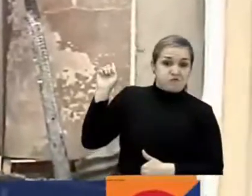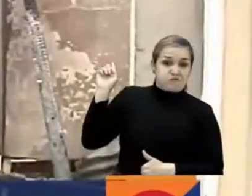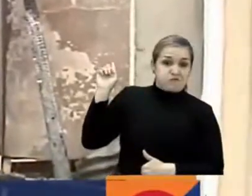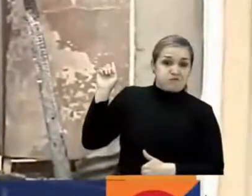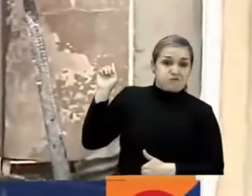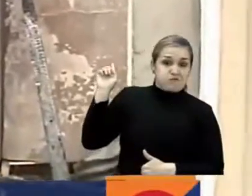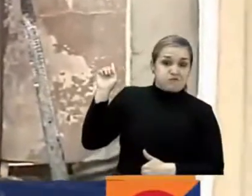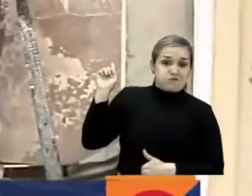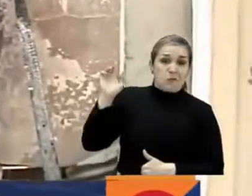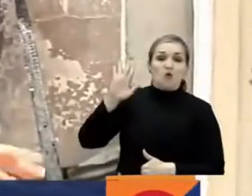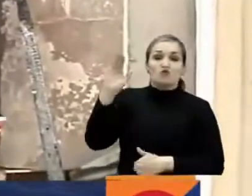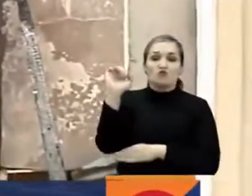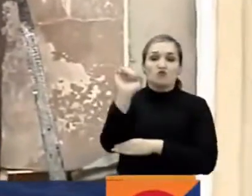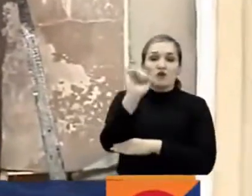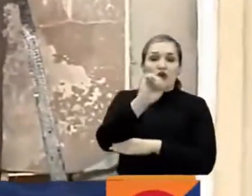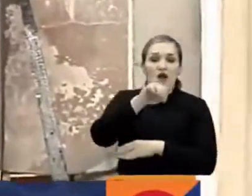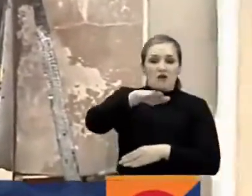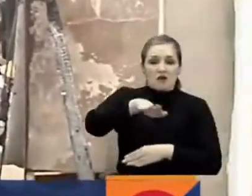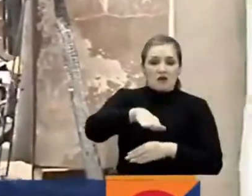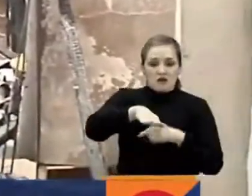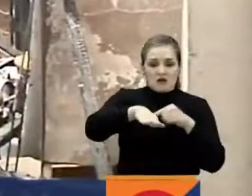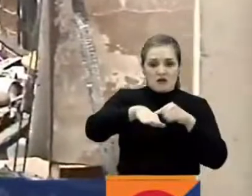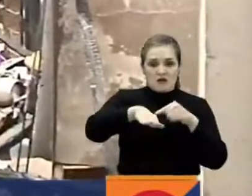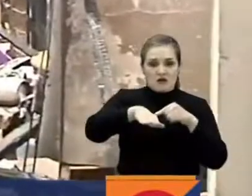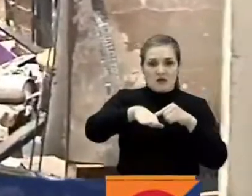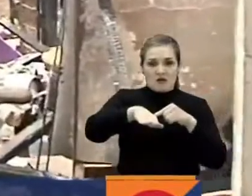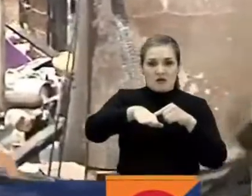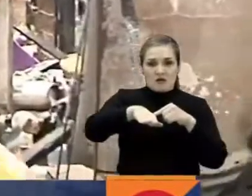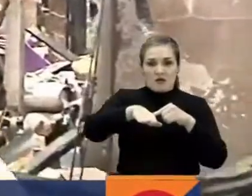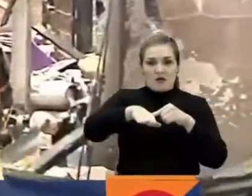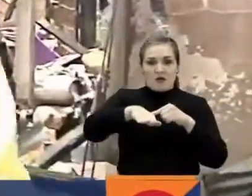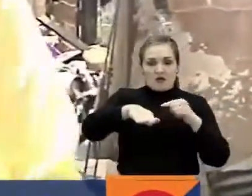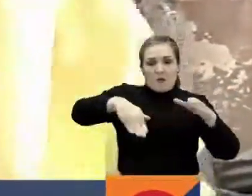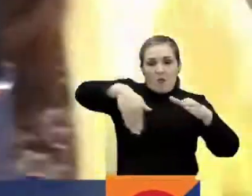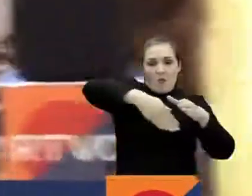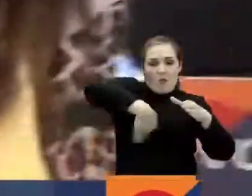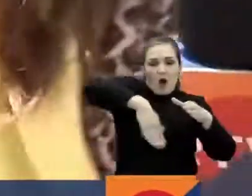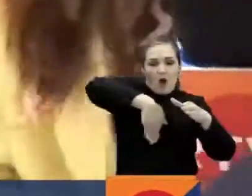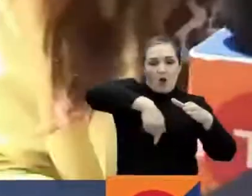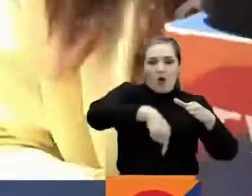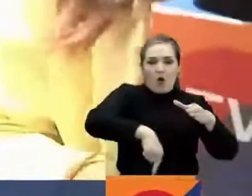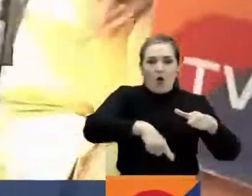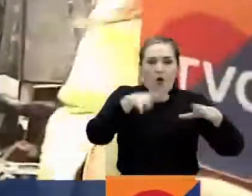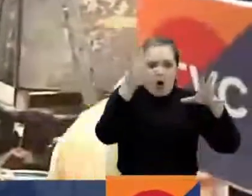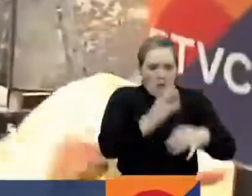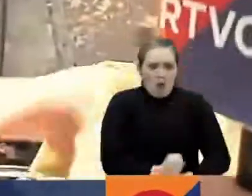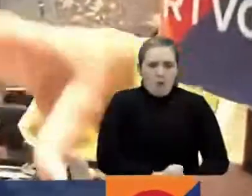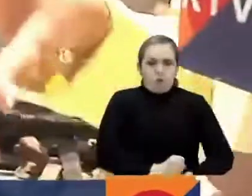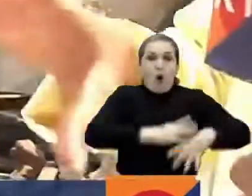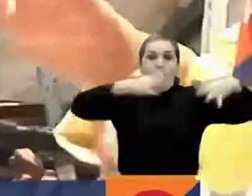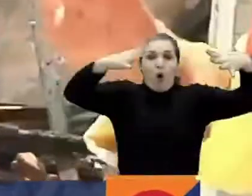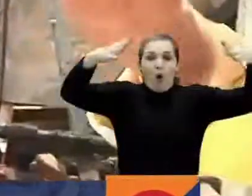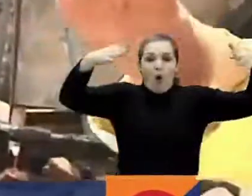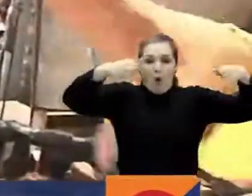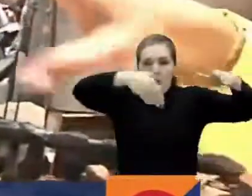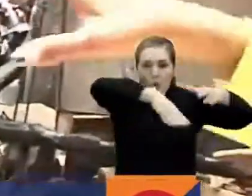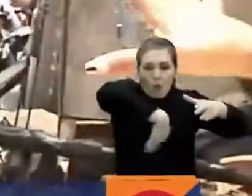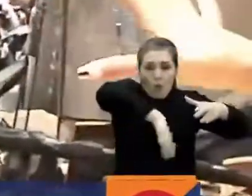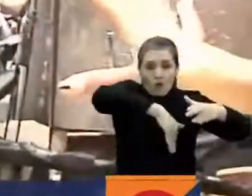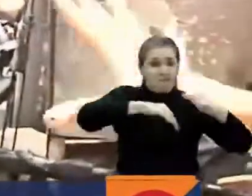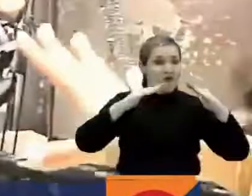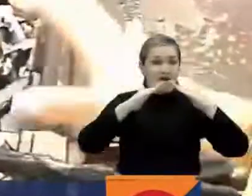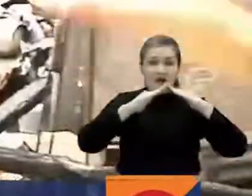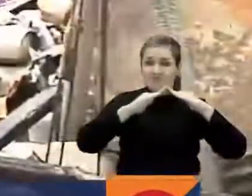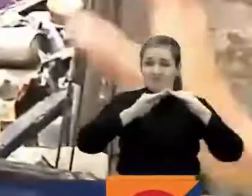cómo está un automóvil hecho a un lado y el hueco que se generó precisamente por la fuerte onda expansiva. Esta vivienda quedó